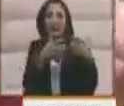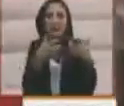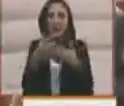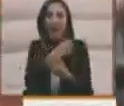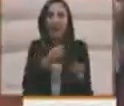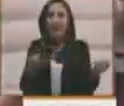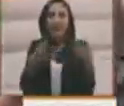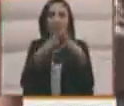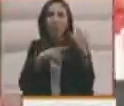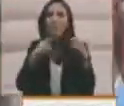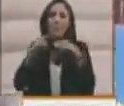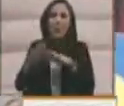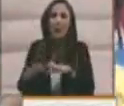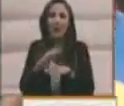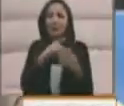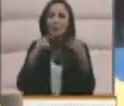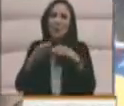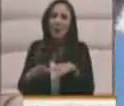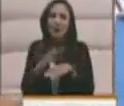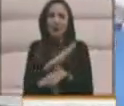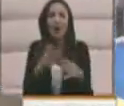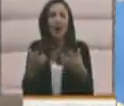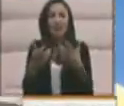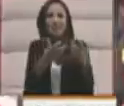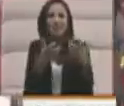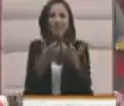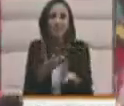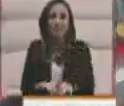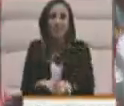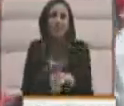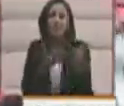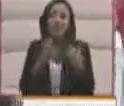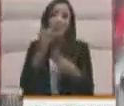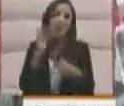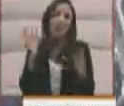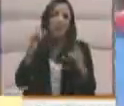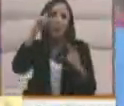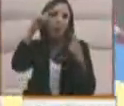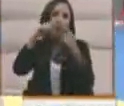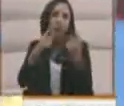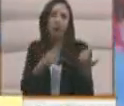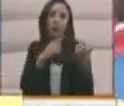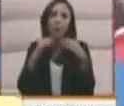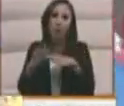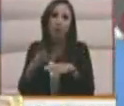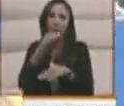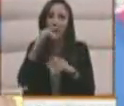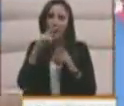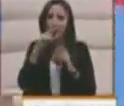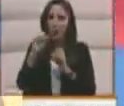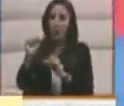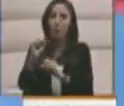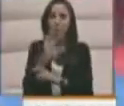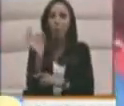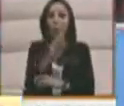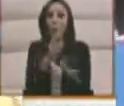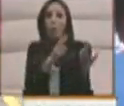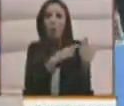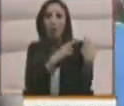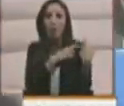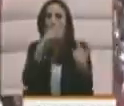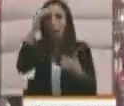terrible, si el atentado frustrado contra el presidente y los jefes de los poderes públicos hubiese tenido